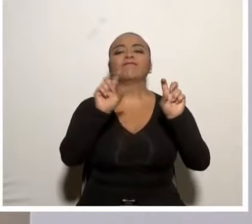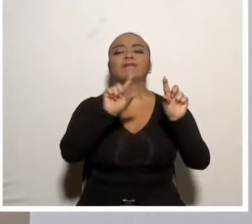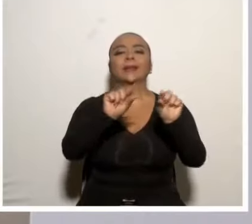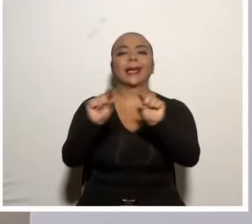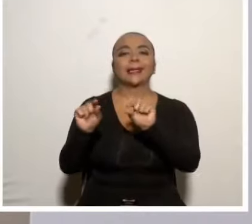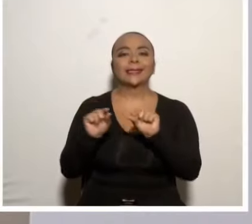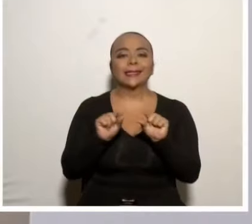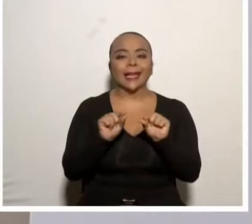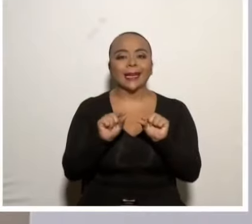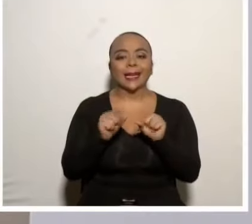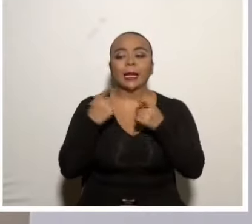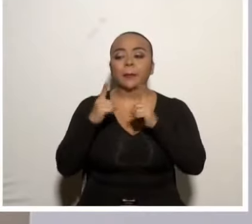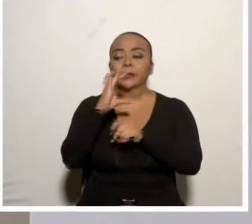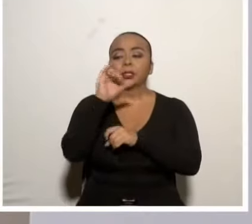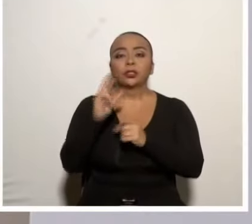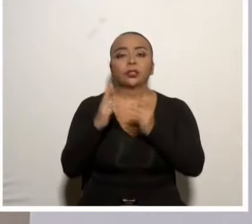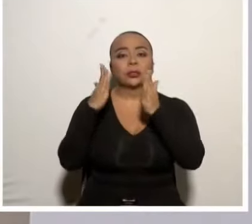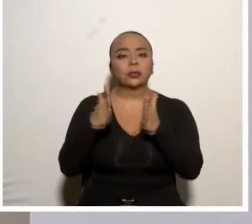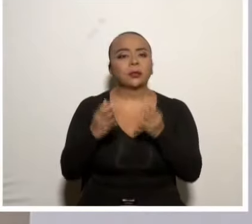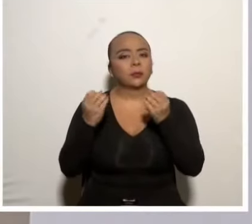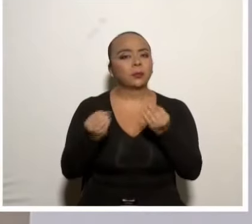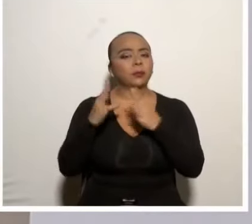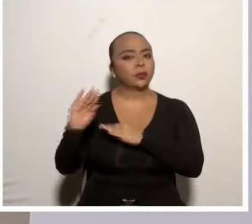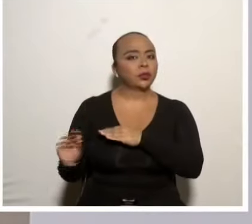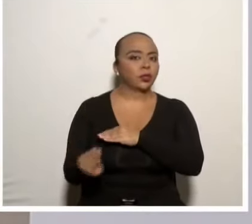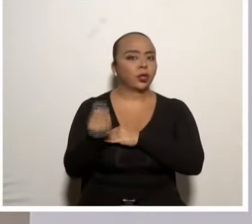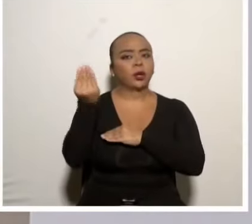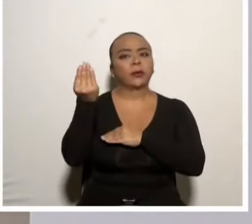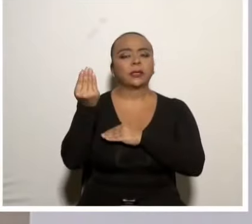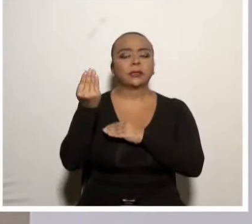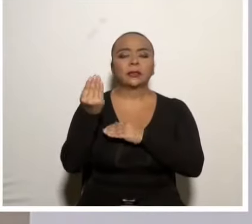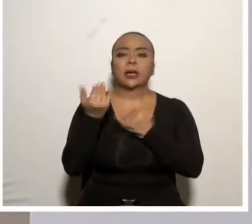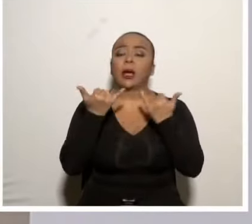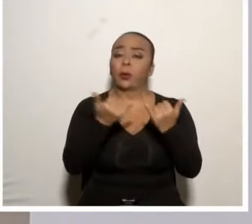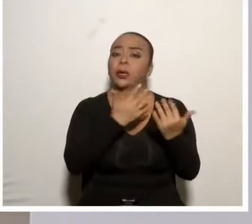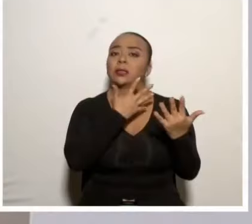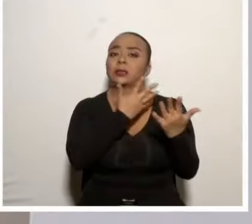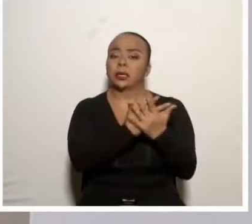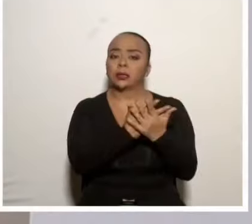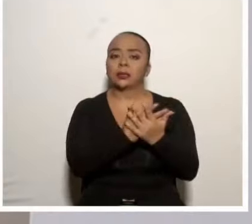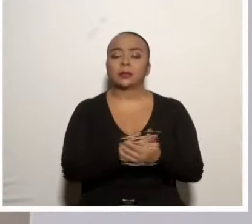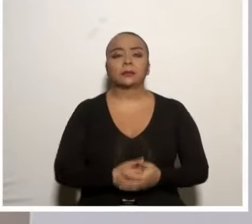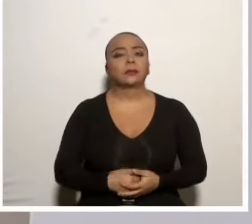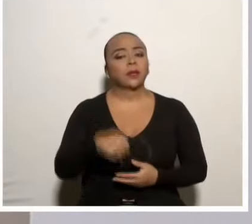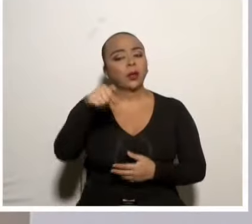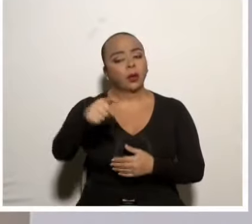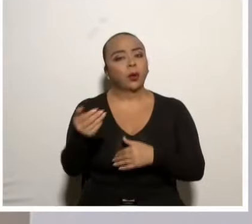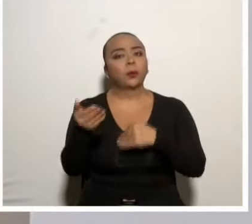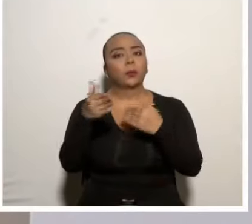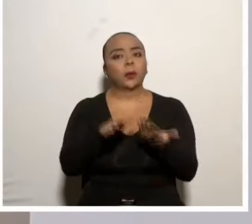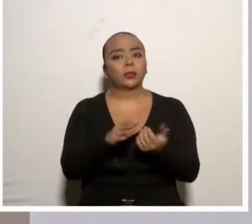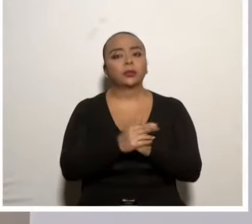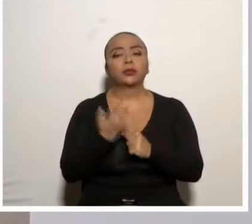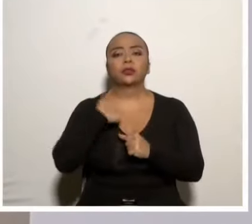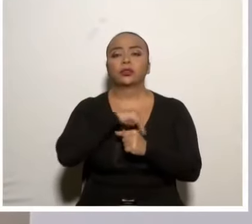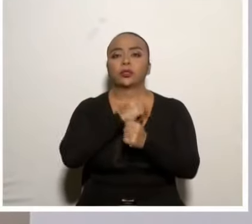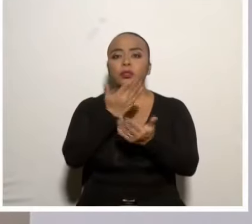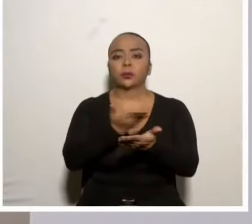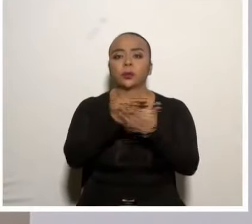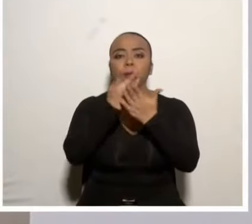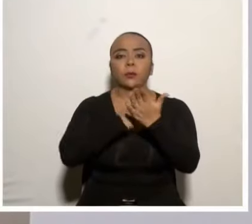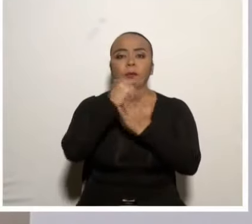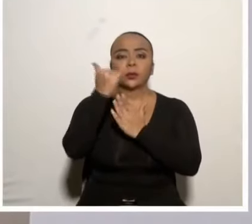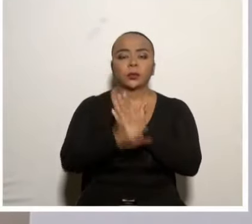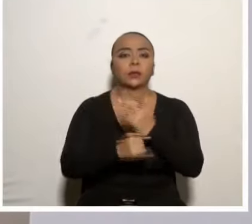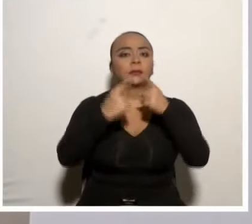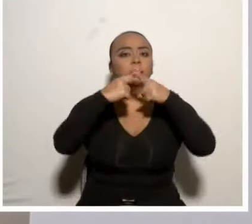lleva a los y a las costarricenses son a muchos jóvenes que están en las cárceles, que están hoy muertos. Nosotros proponemos el proyecto